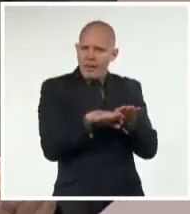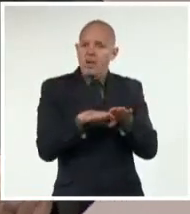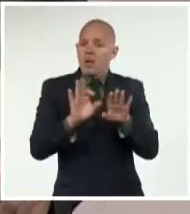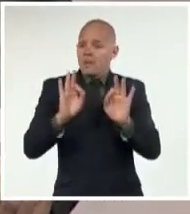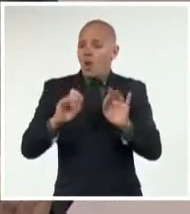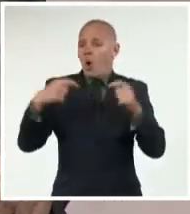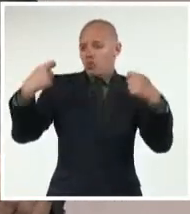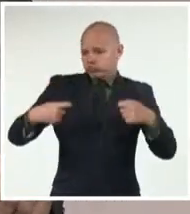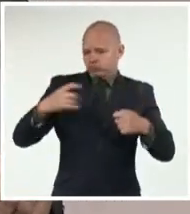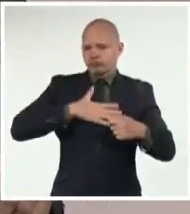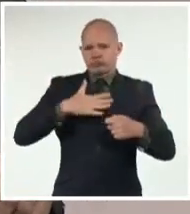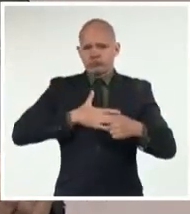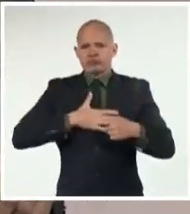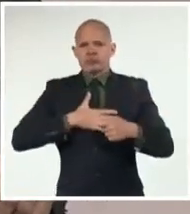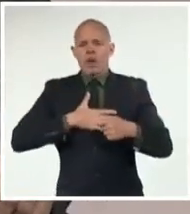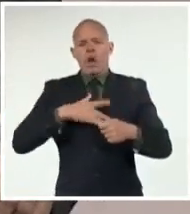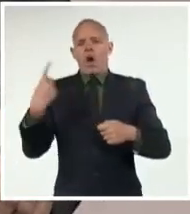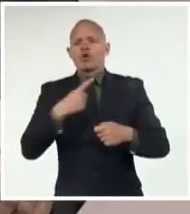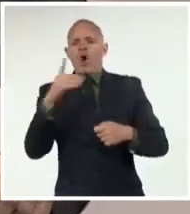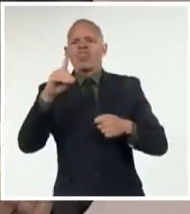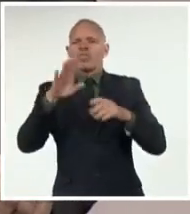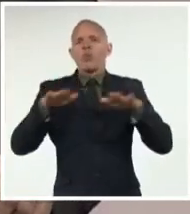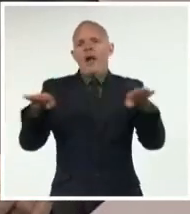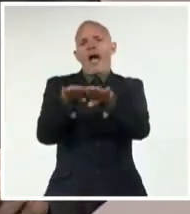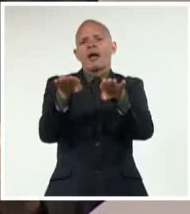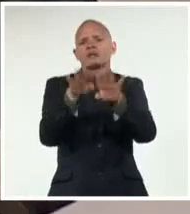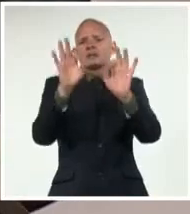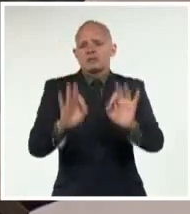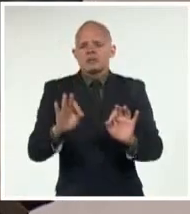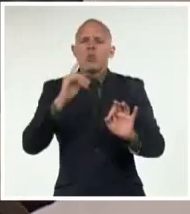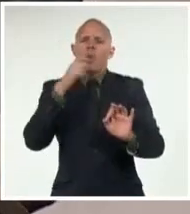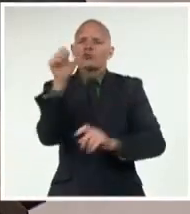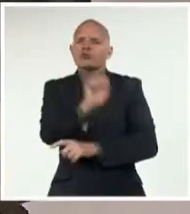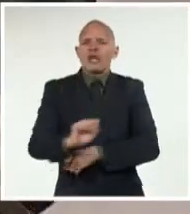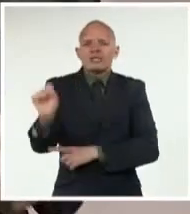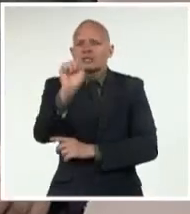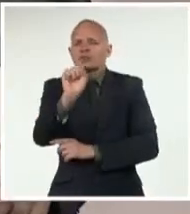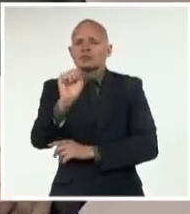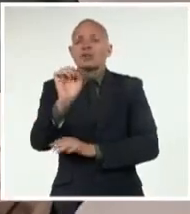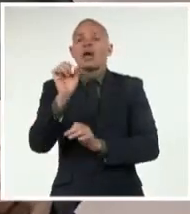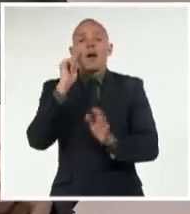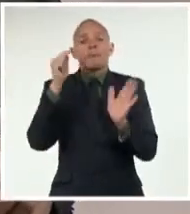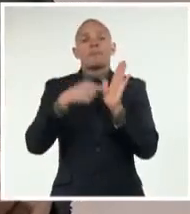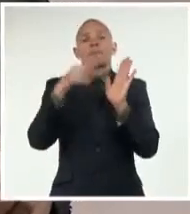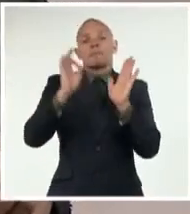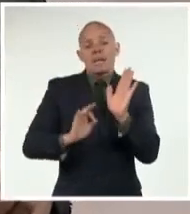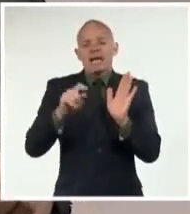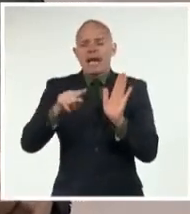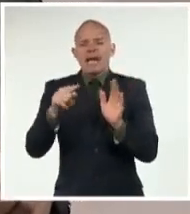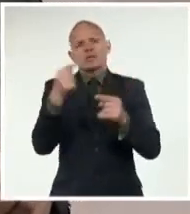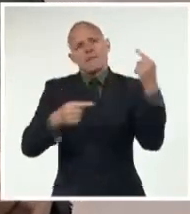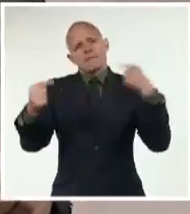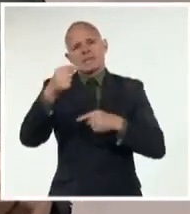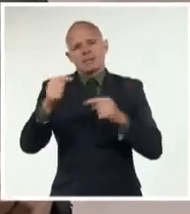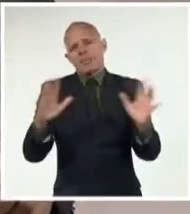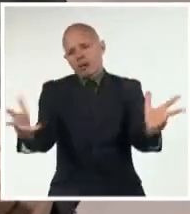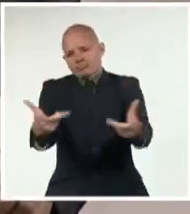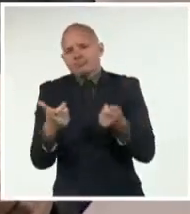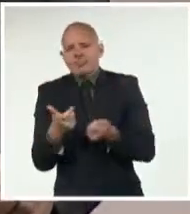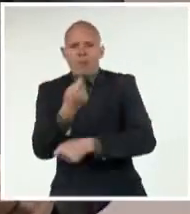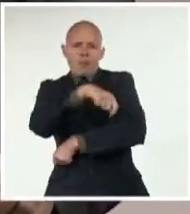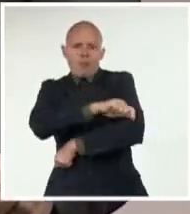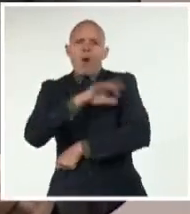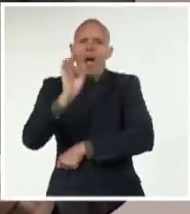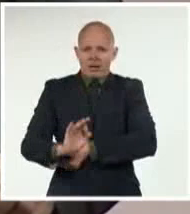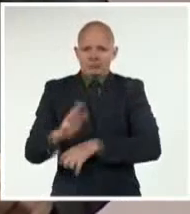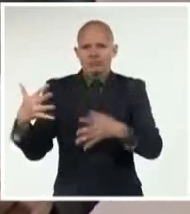social, la democracia revolucionaria y socialista, cuyo carácter popular y participativo debemos